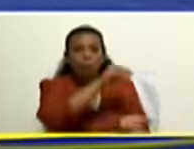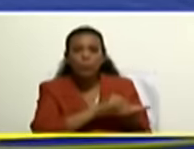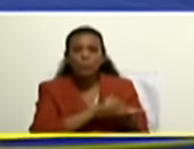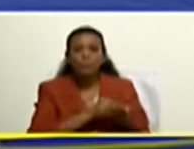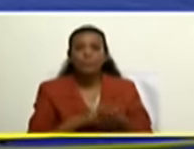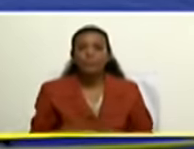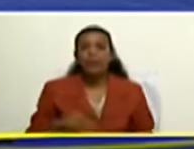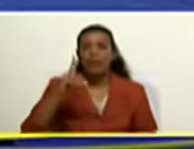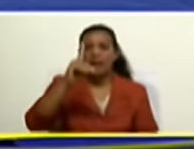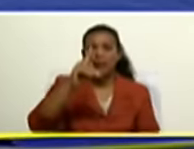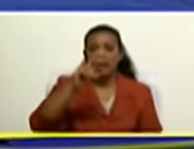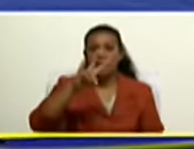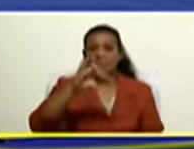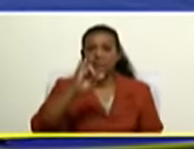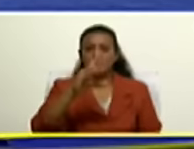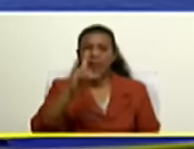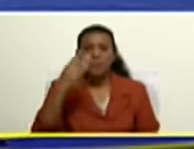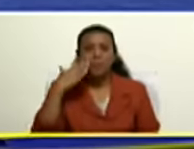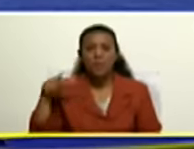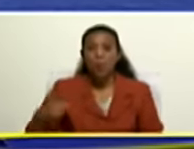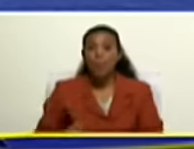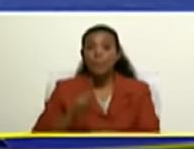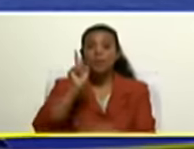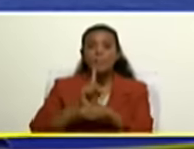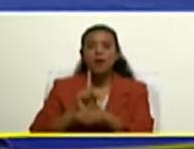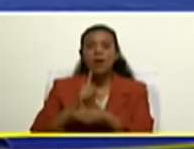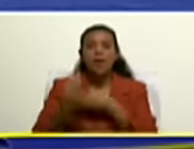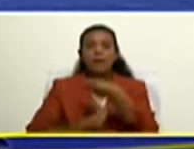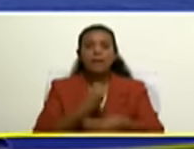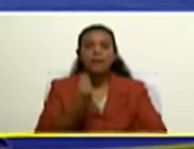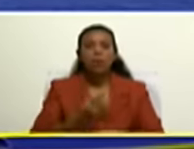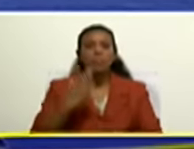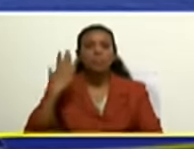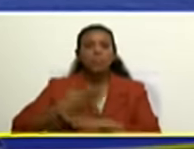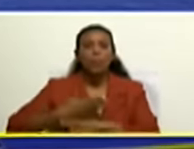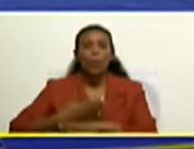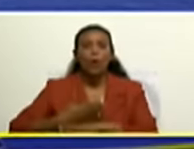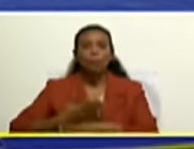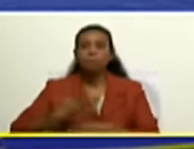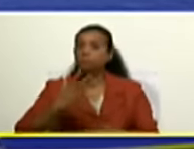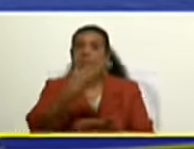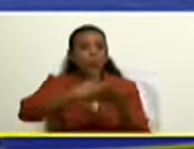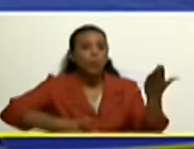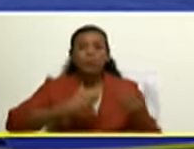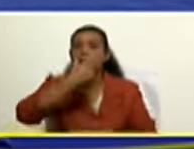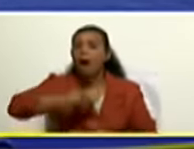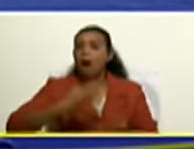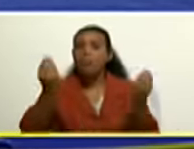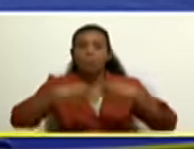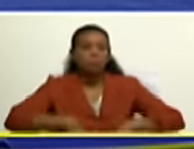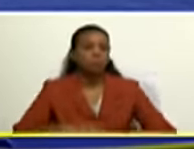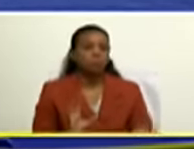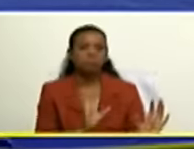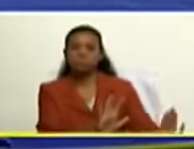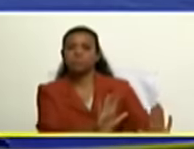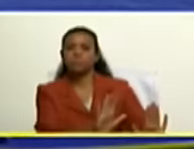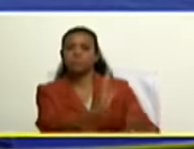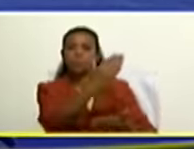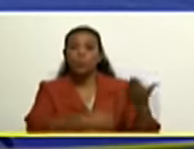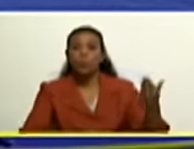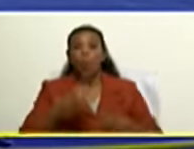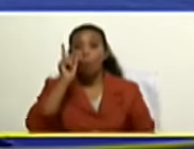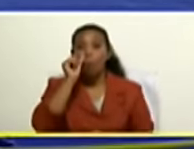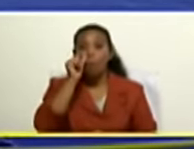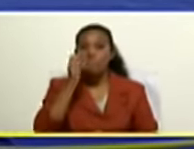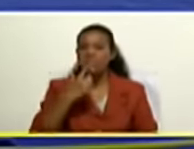David Granger. Y lo primero que hizo fue declarar y desconocer el Acuerdo de Ginebra. Un hombre